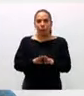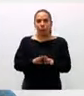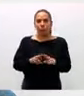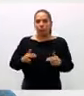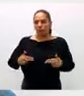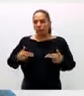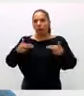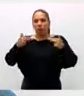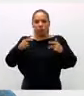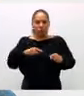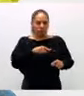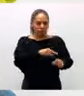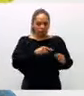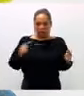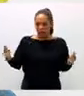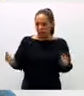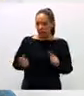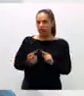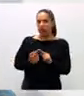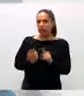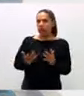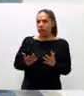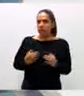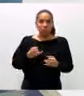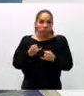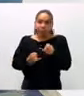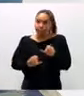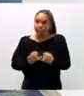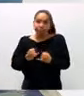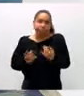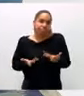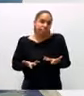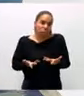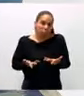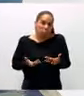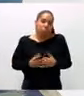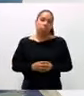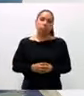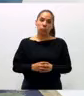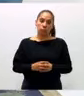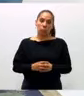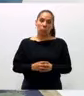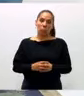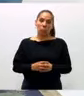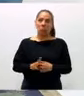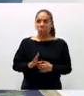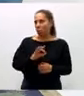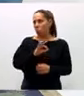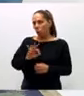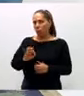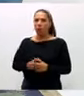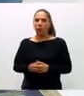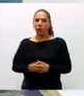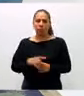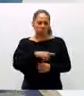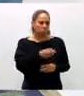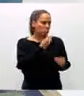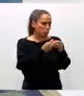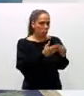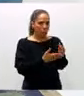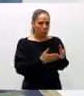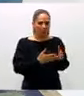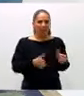lo recomendable. Ya sabemos que, hablando de educación, todo puede ser una experiencia de